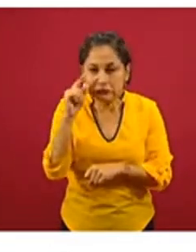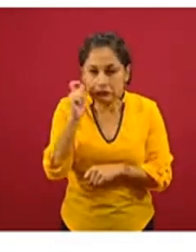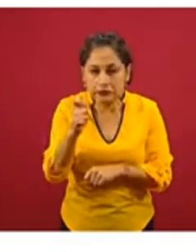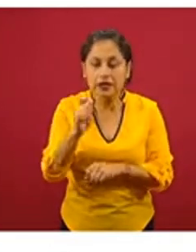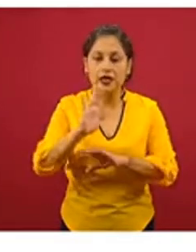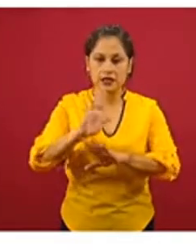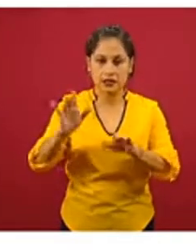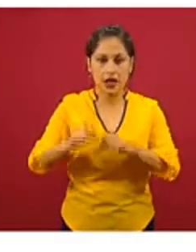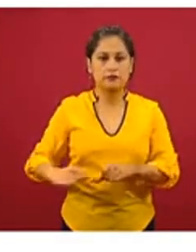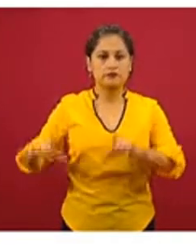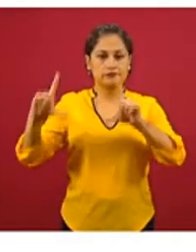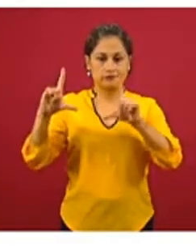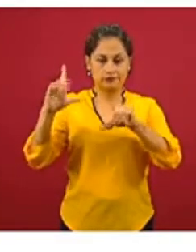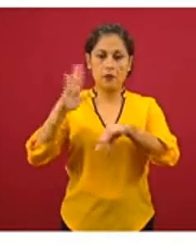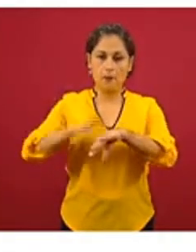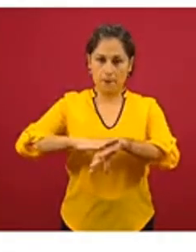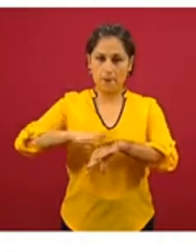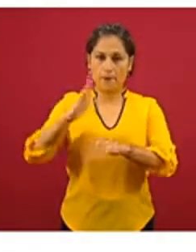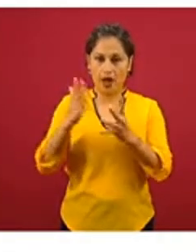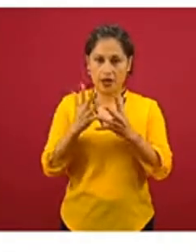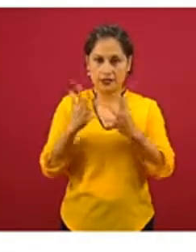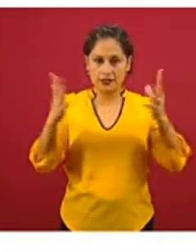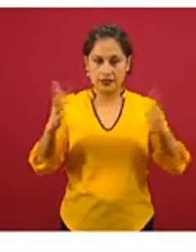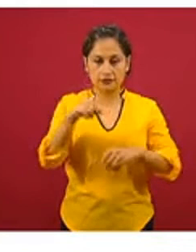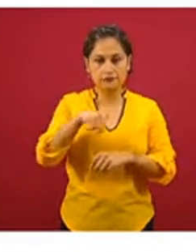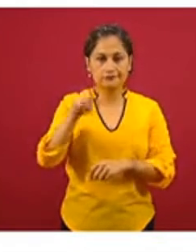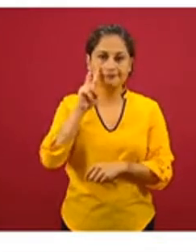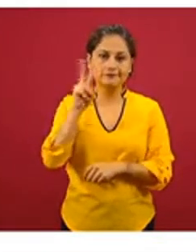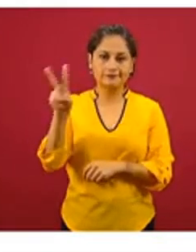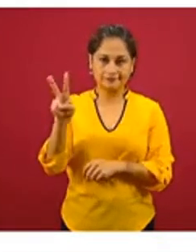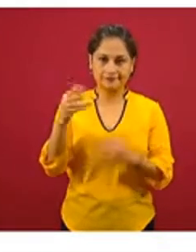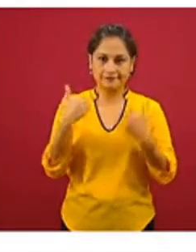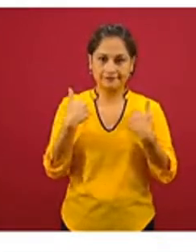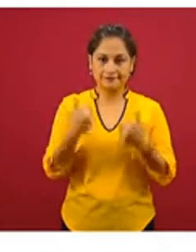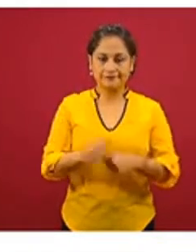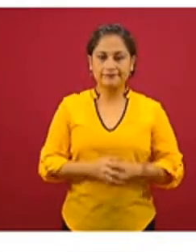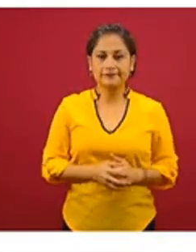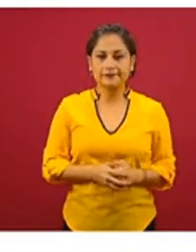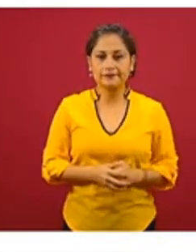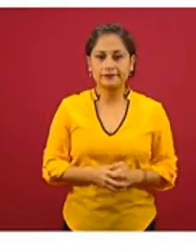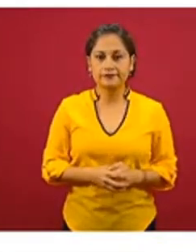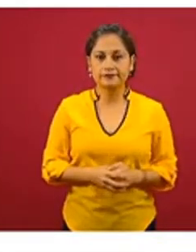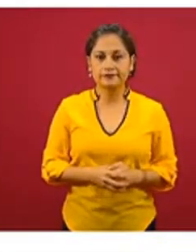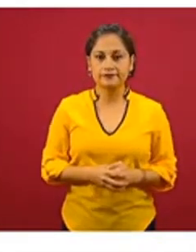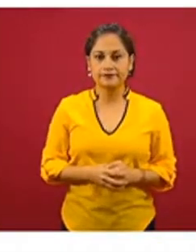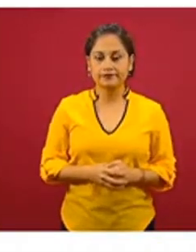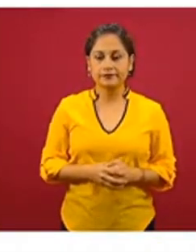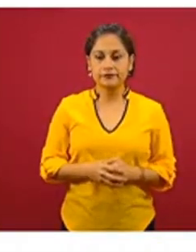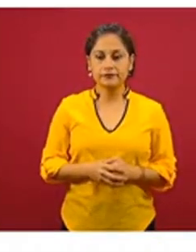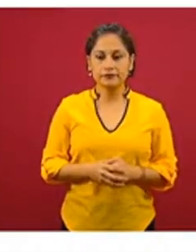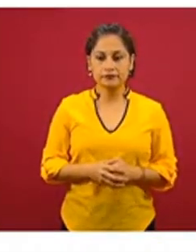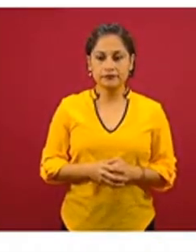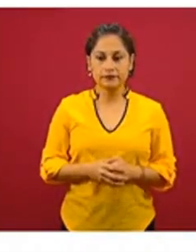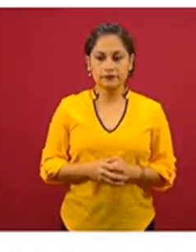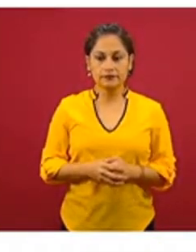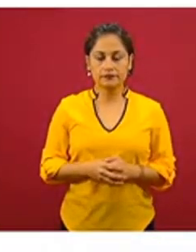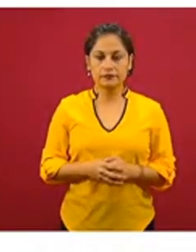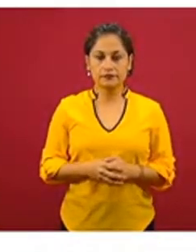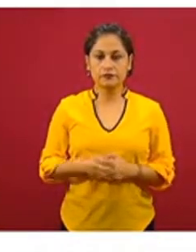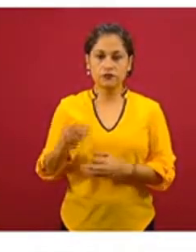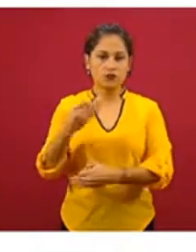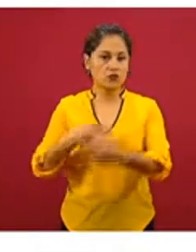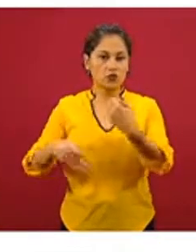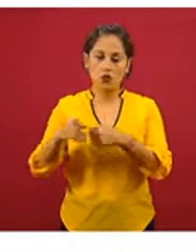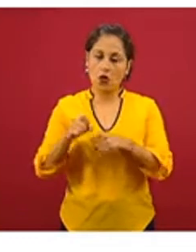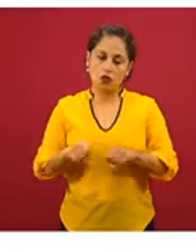el tamaño de cada una de los gráficos y tienen todos el mismo eje,